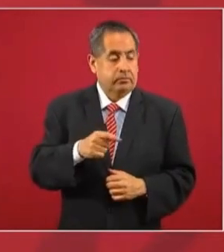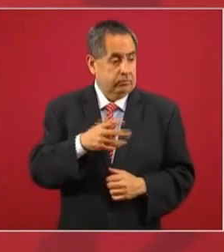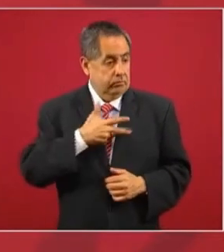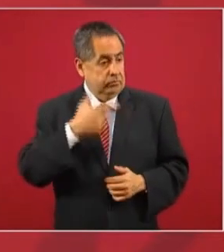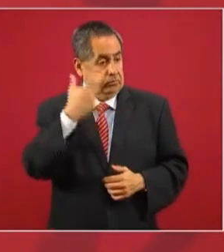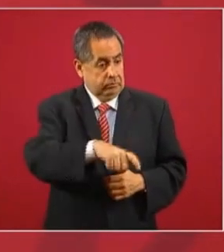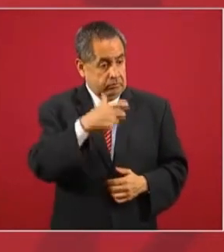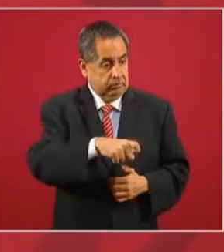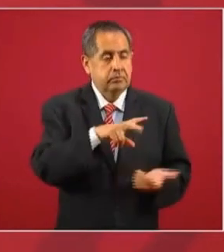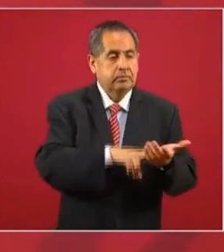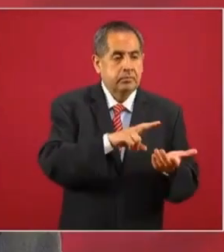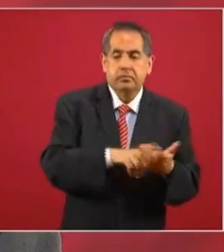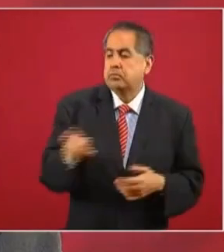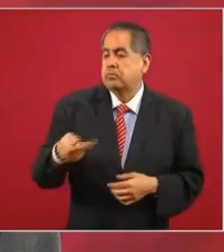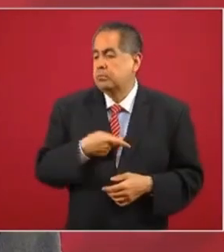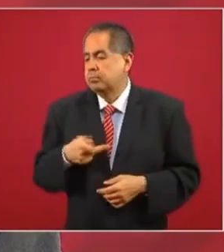tiene